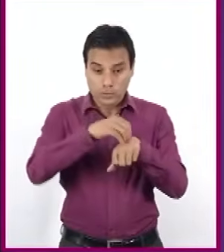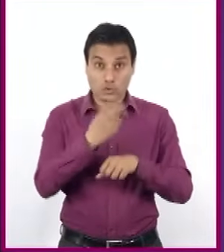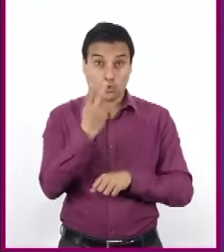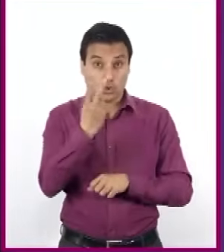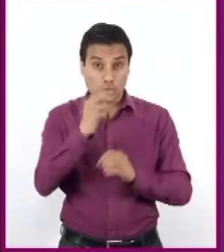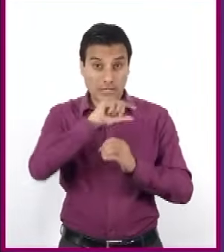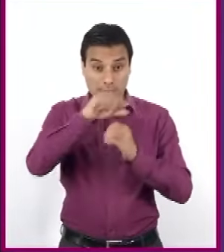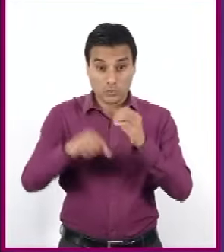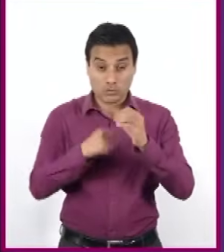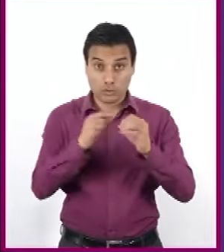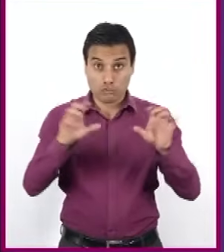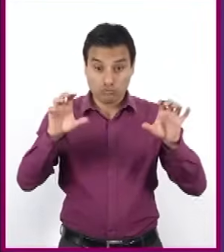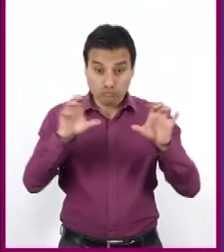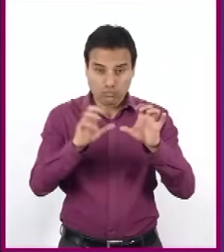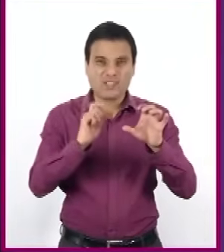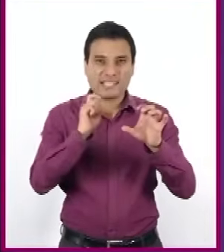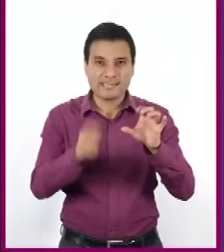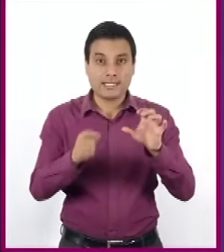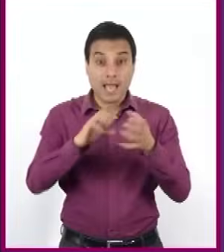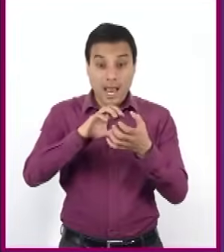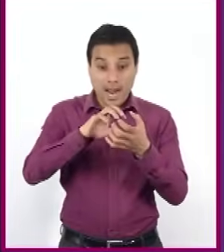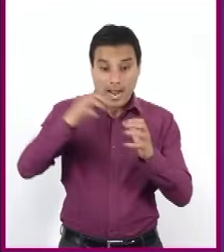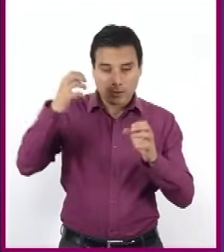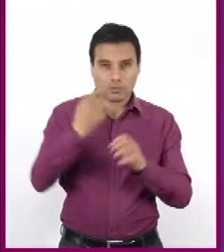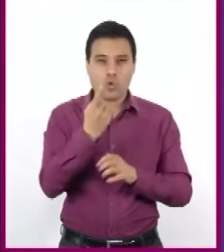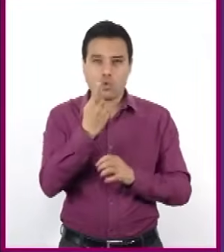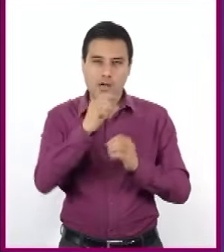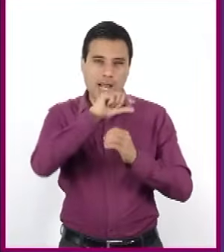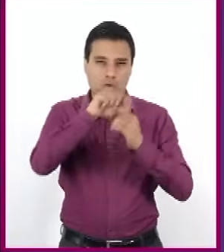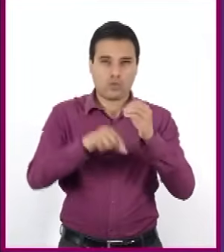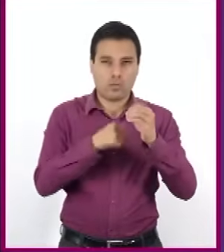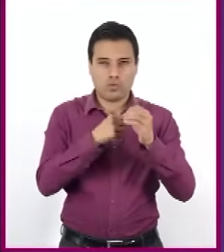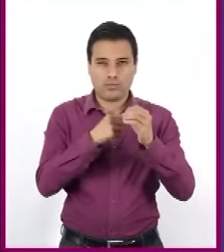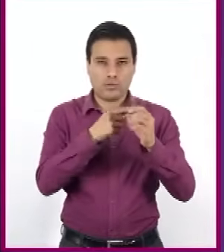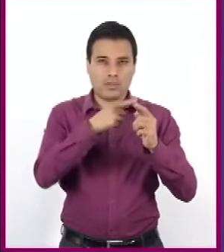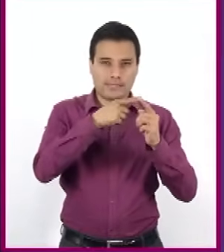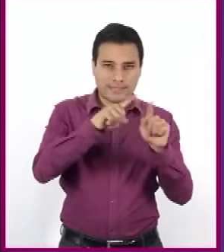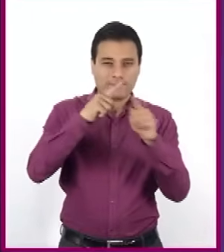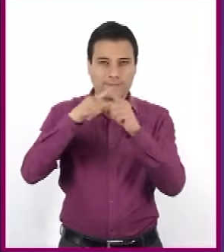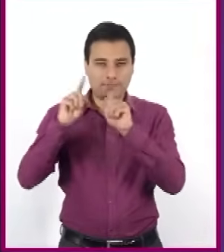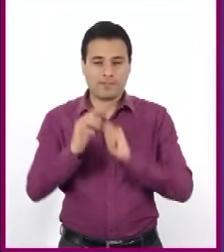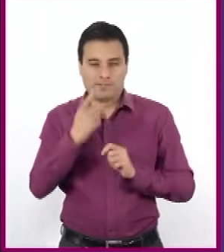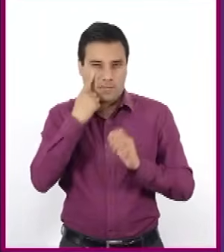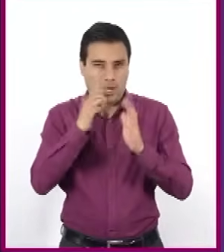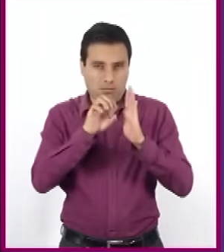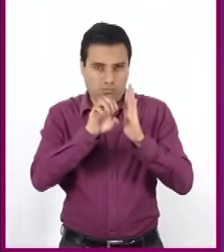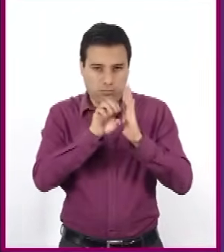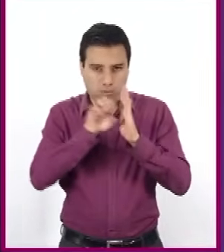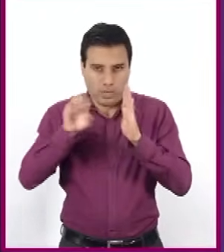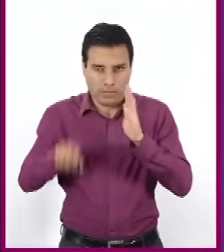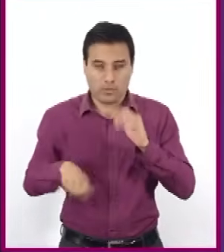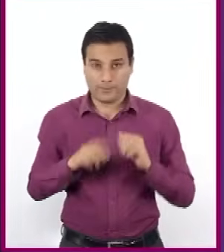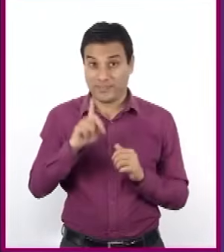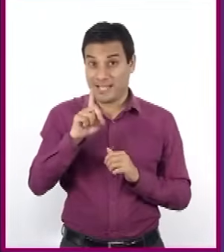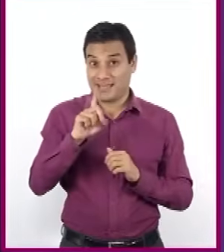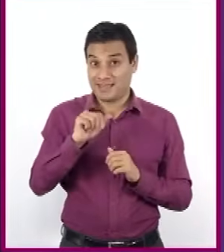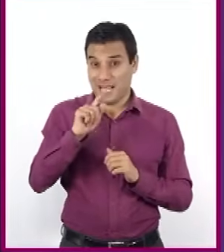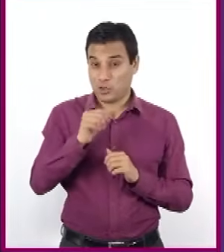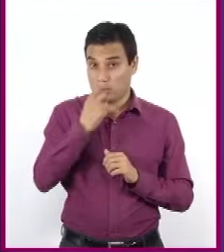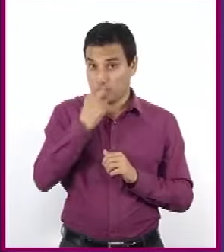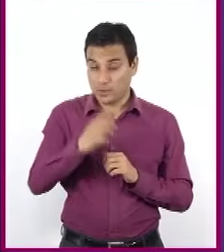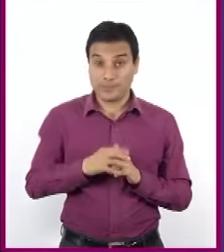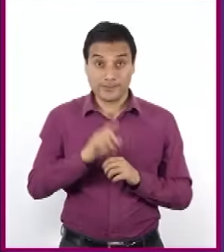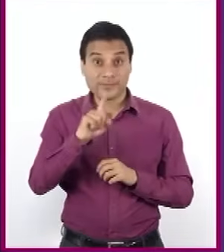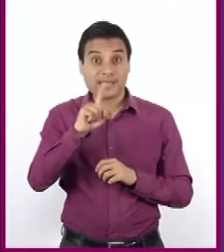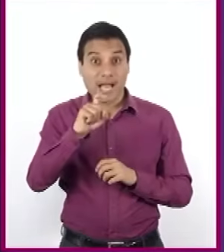elementos, consistían en moléculas con un átomo de cada uno. Por ejemplo, Dalton consideraba que el agua